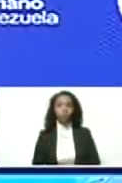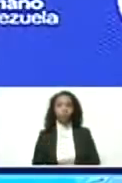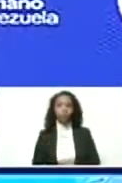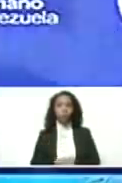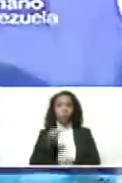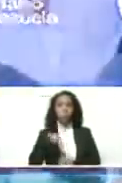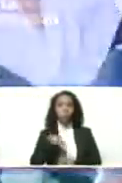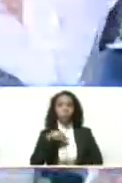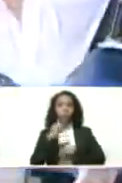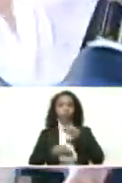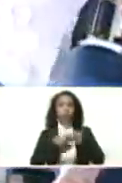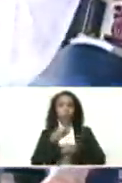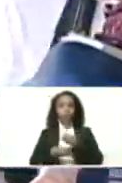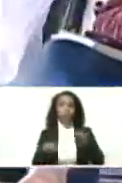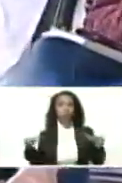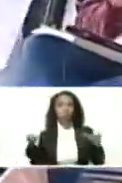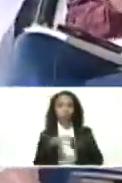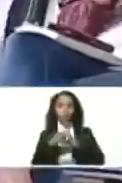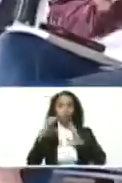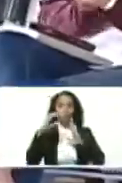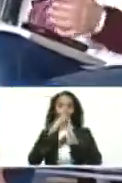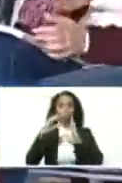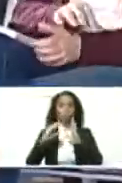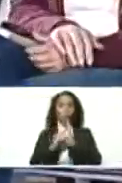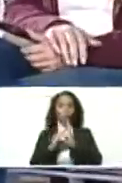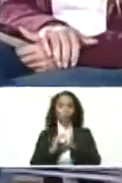Hoy hubo una reunión de la OPEP Plus.